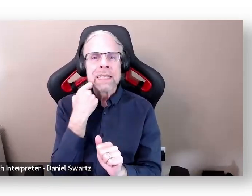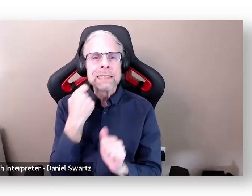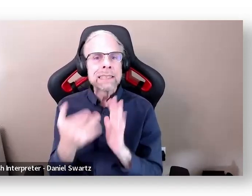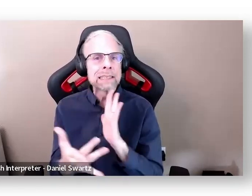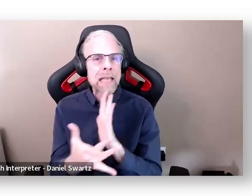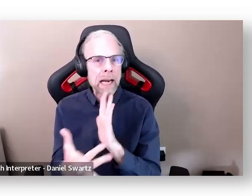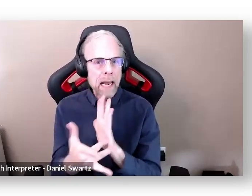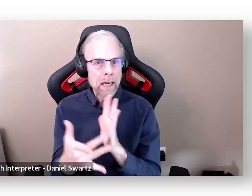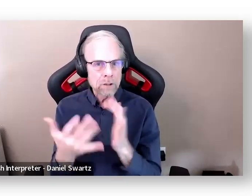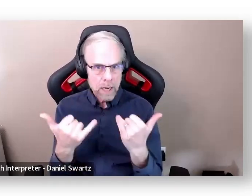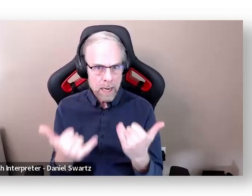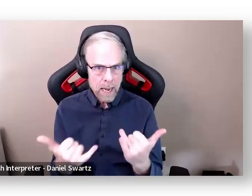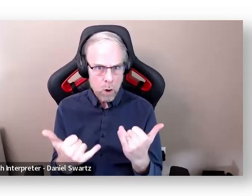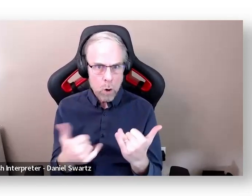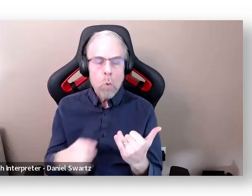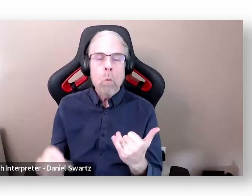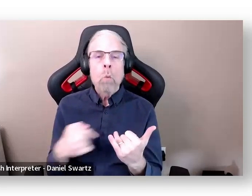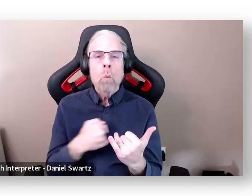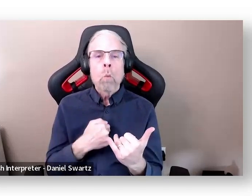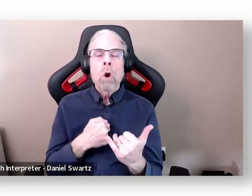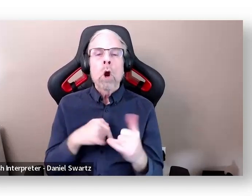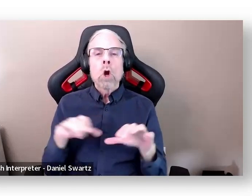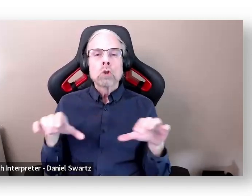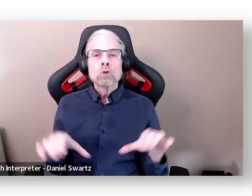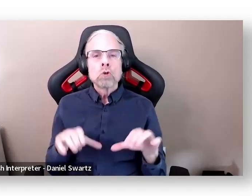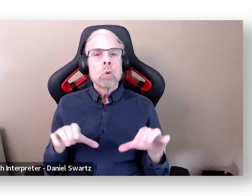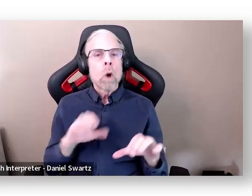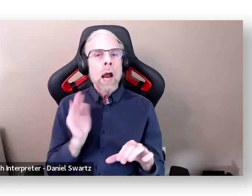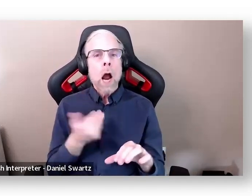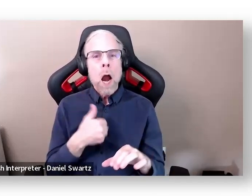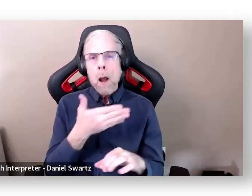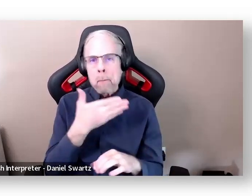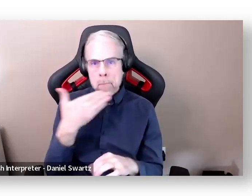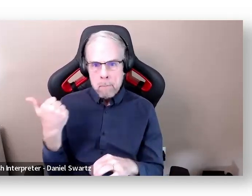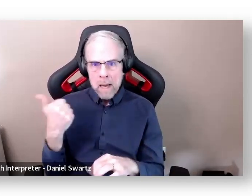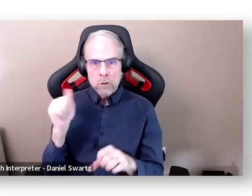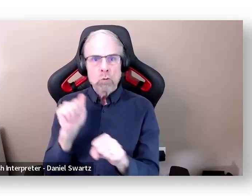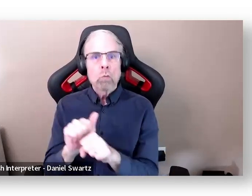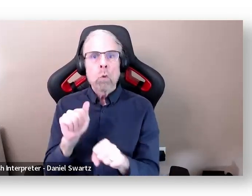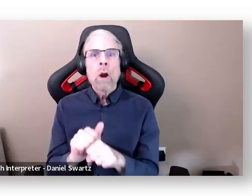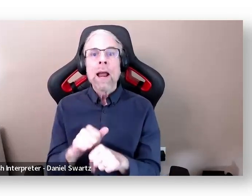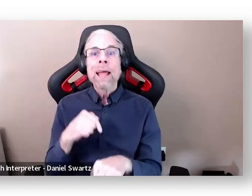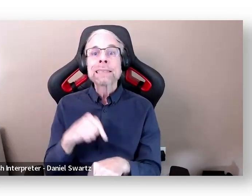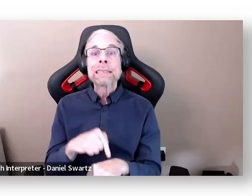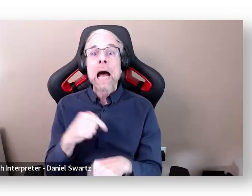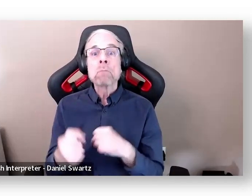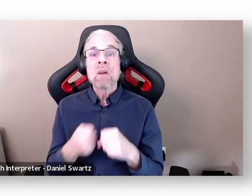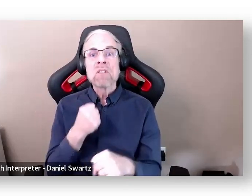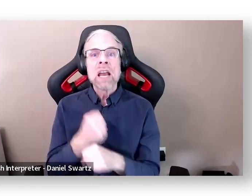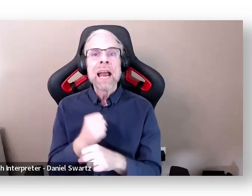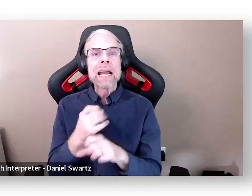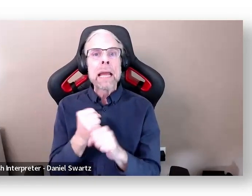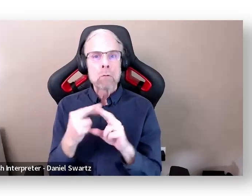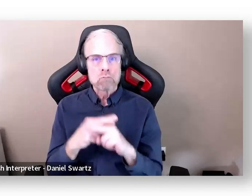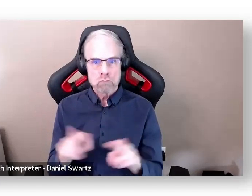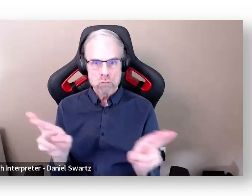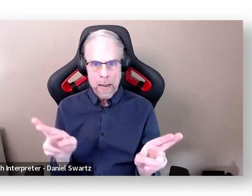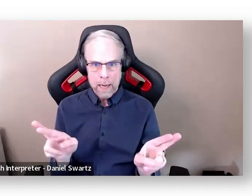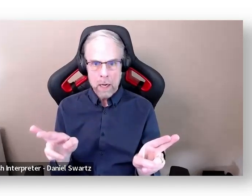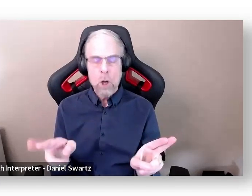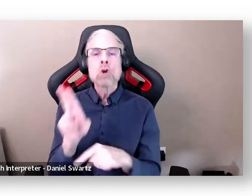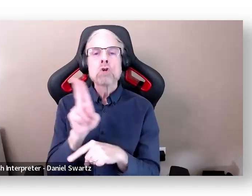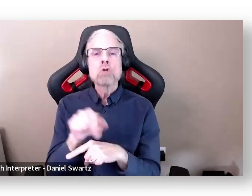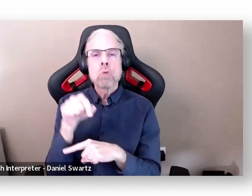unos años. Entonces, esta es la tecnología más modernizada y más actualizada. Estamos haciendo todo lo